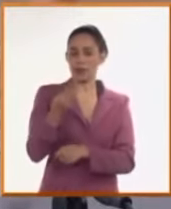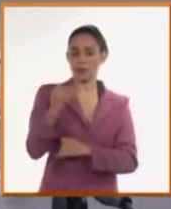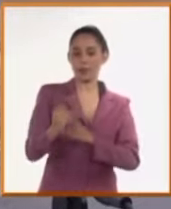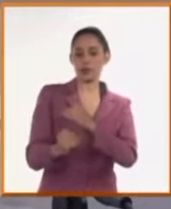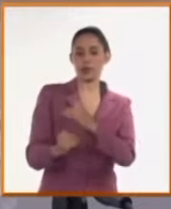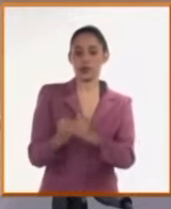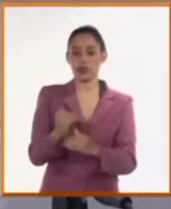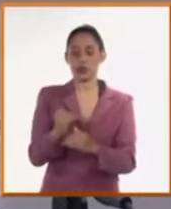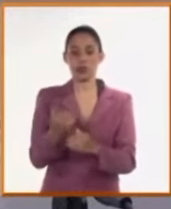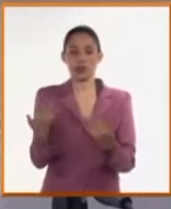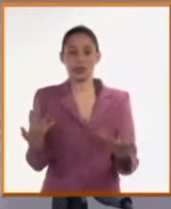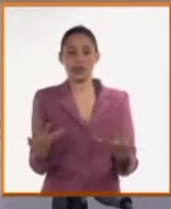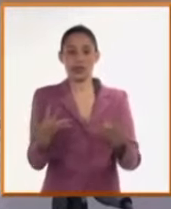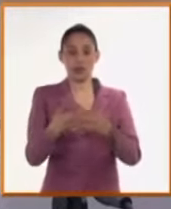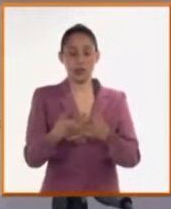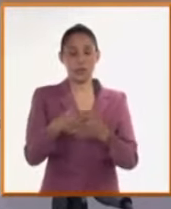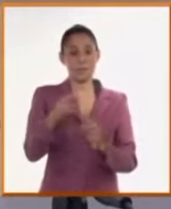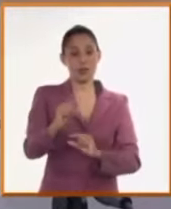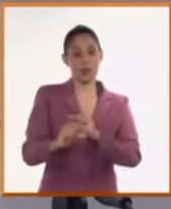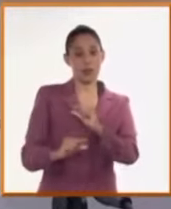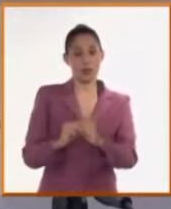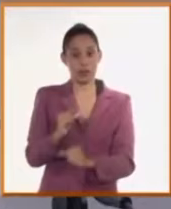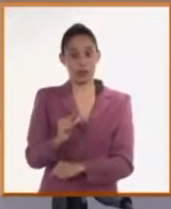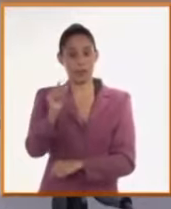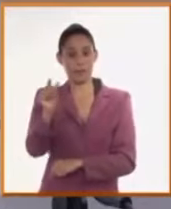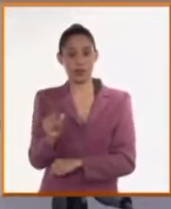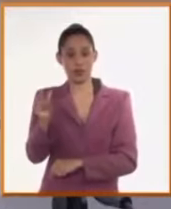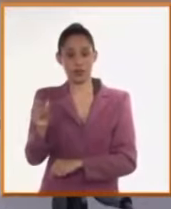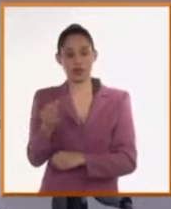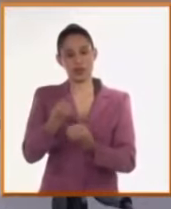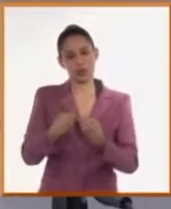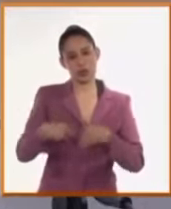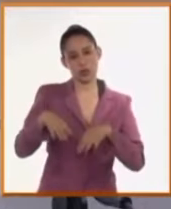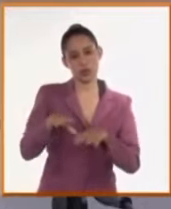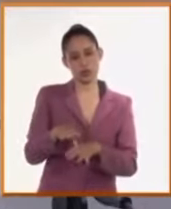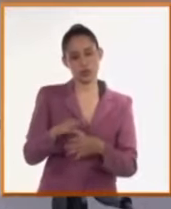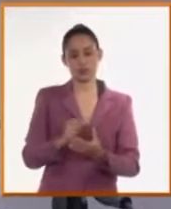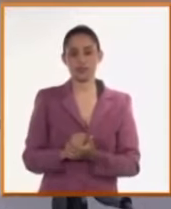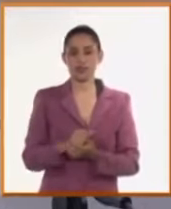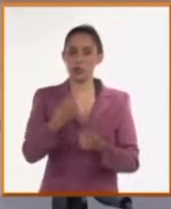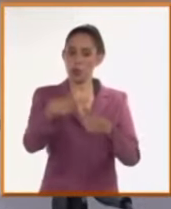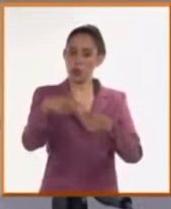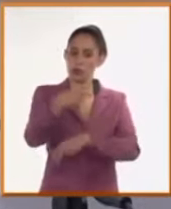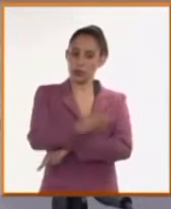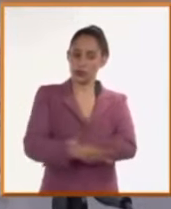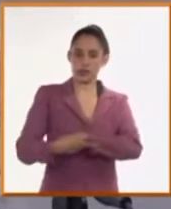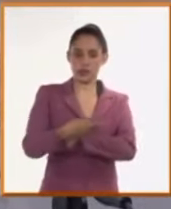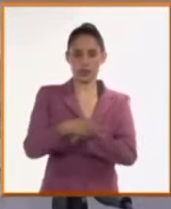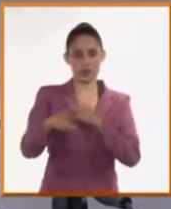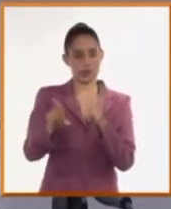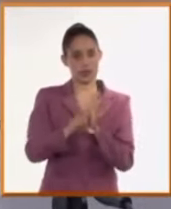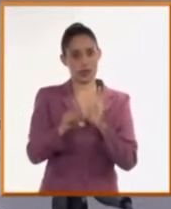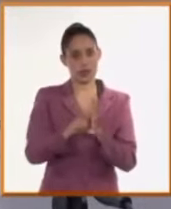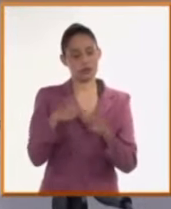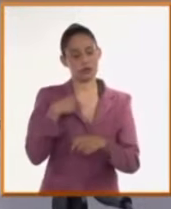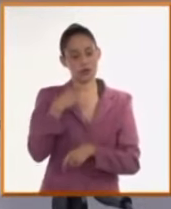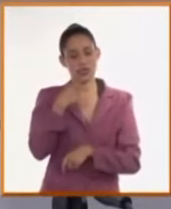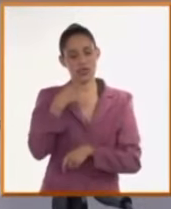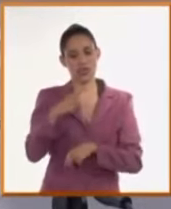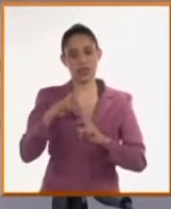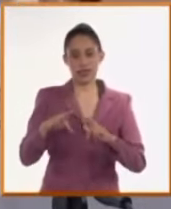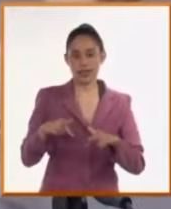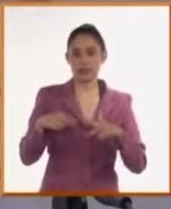con relación a personas que están en esa situación legal y reitero